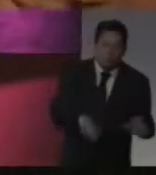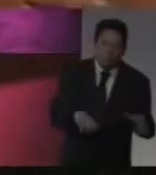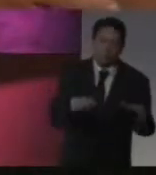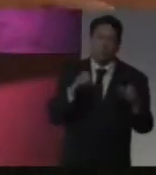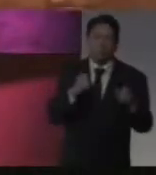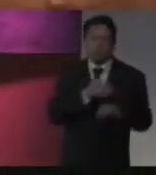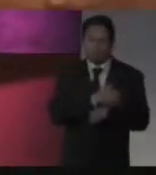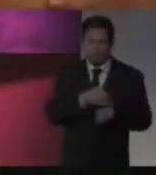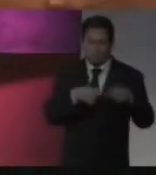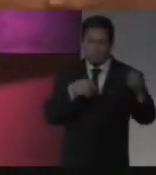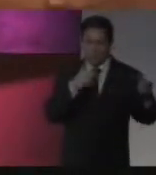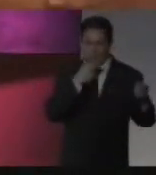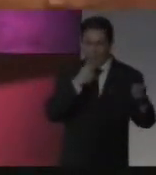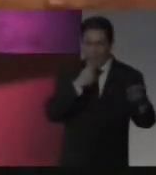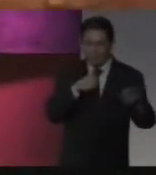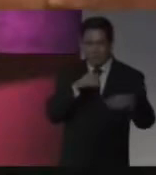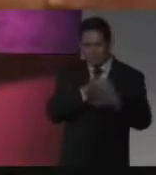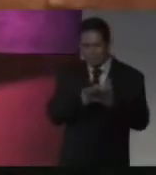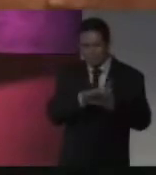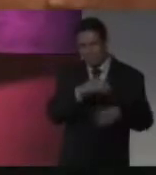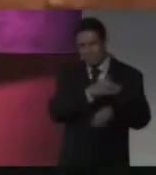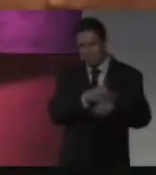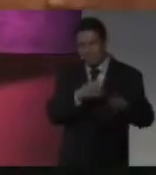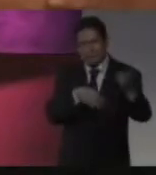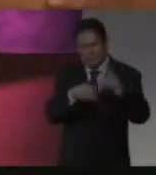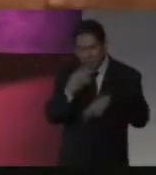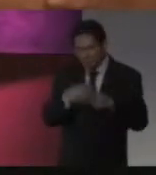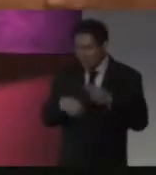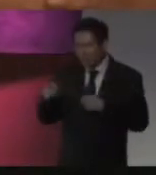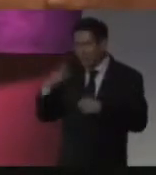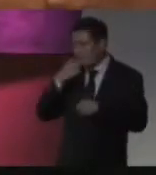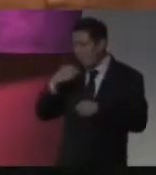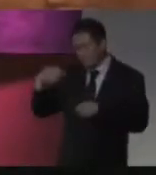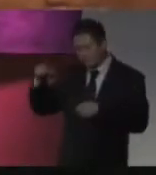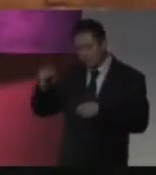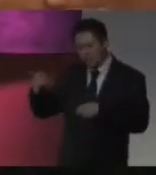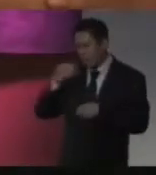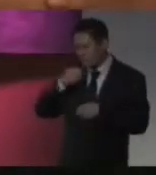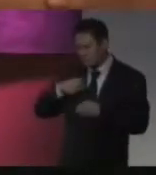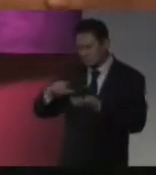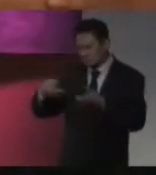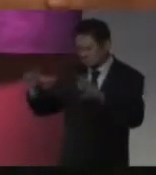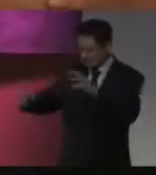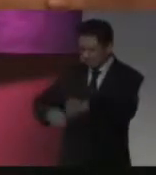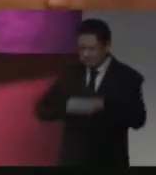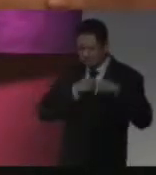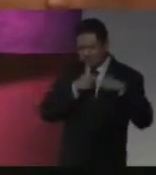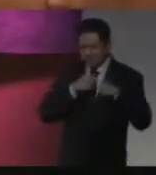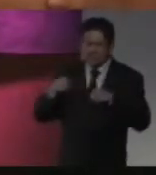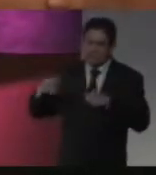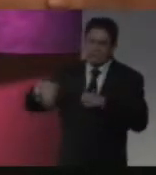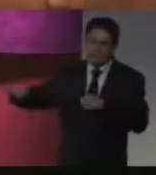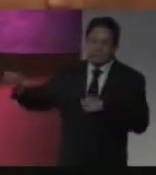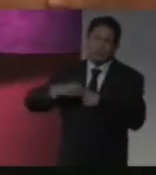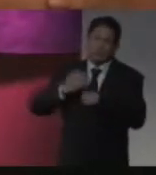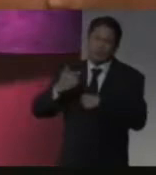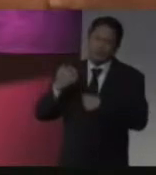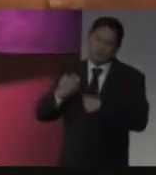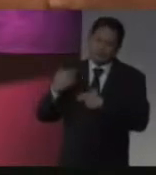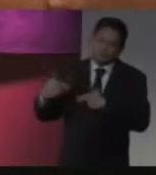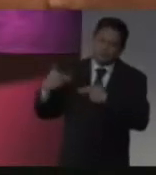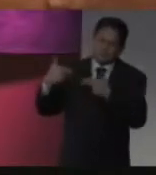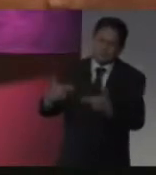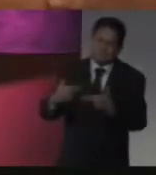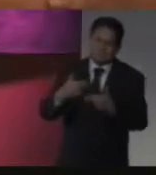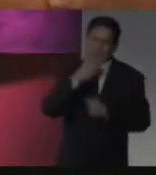la familia en su conjunto, la familia del esposo, ya que hay todo un sistema de herencia patrilineal,